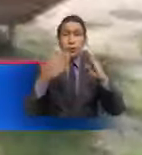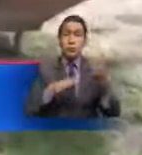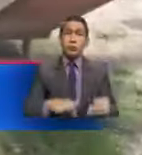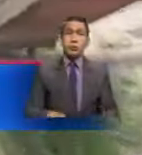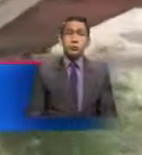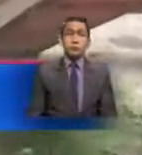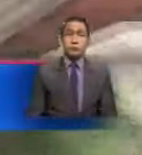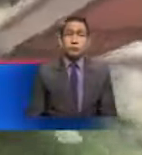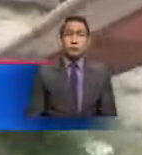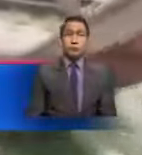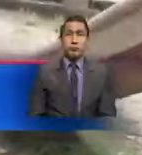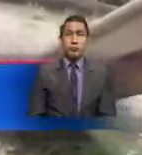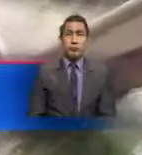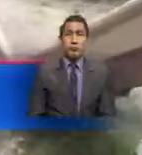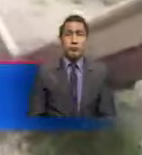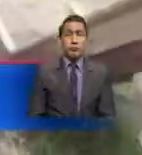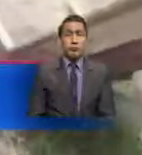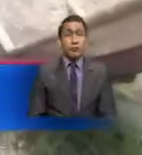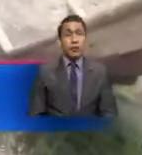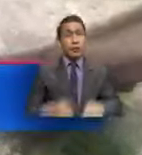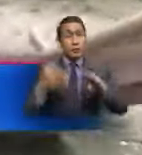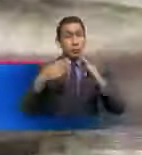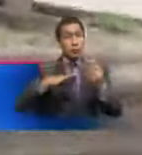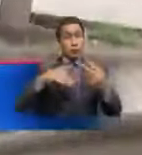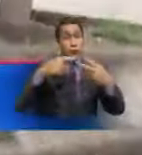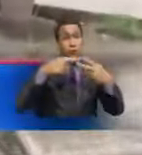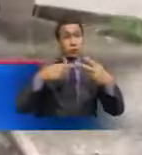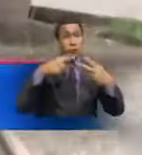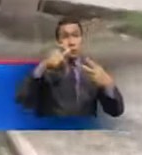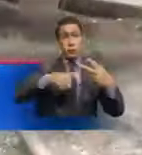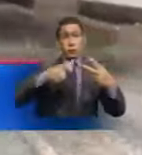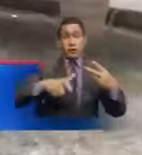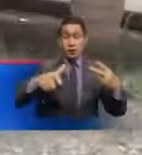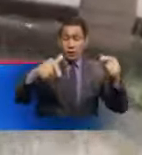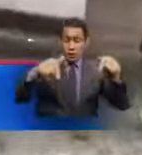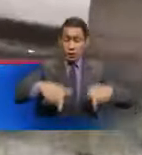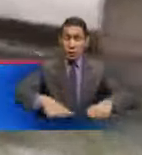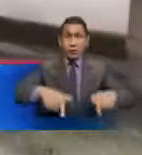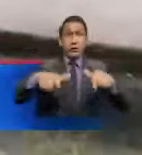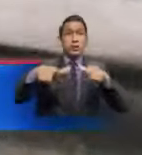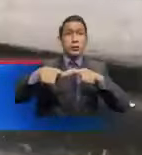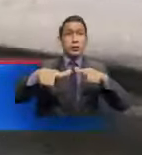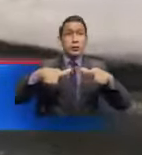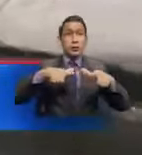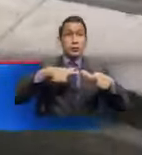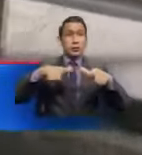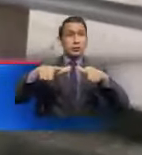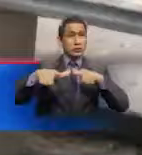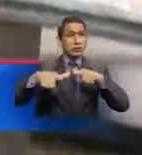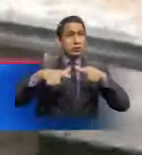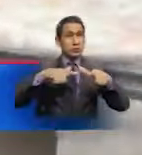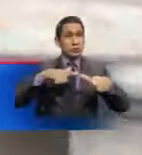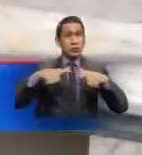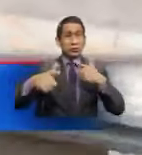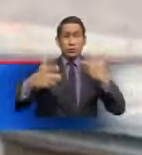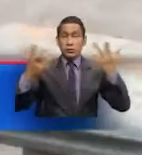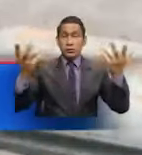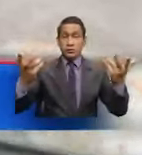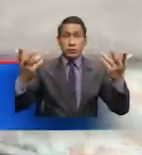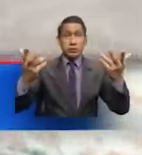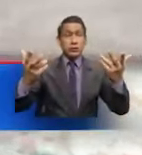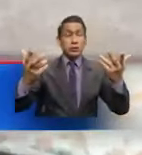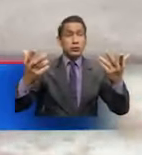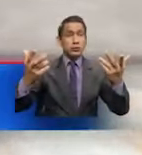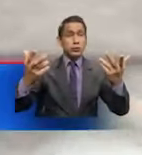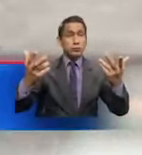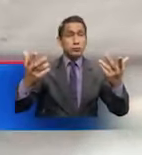hecho se produjo en este sitio, justamente donde está el tacho verde y el cono. El ataque se suscitó de un momento a otro, por aquí pasaba una